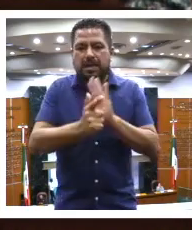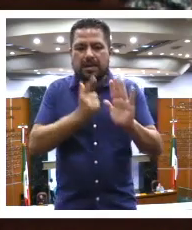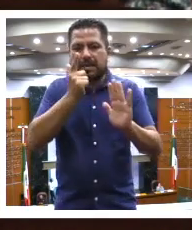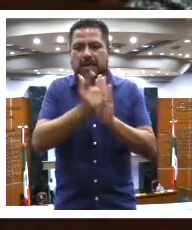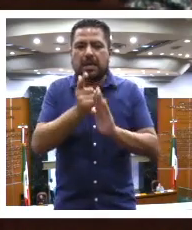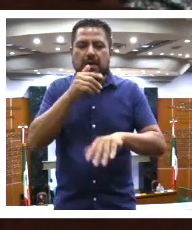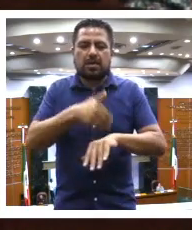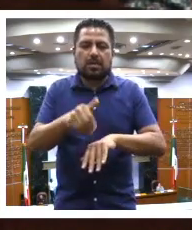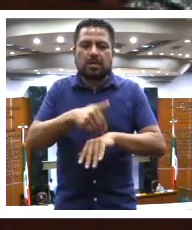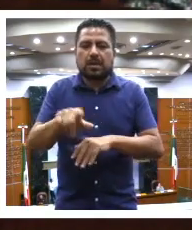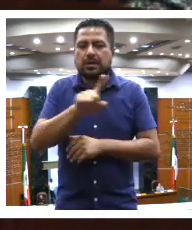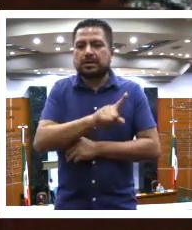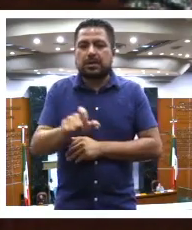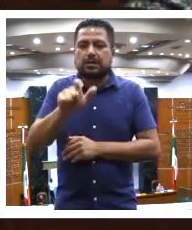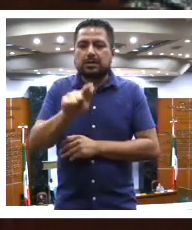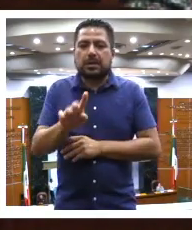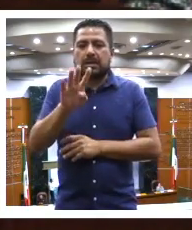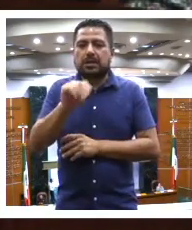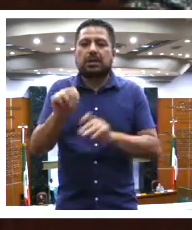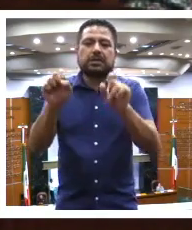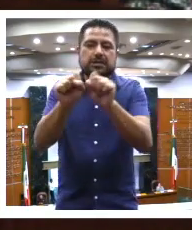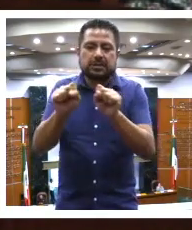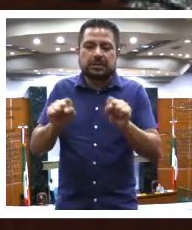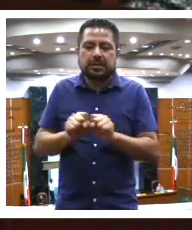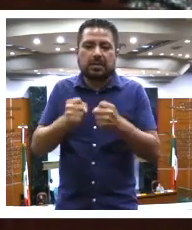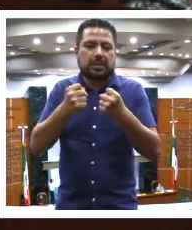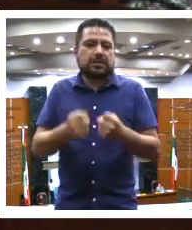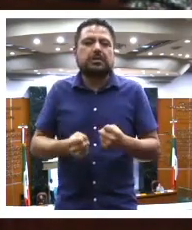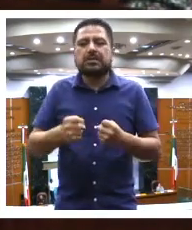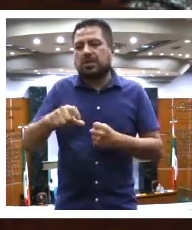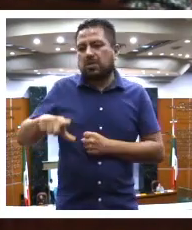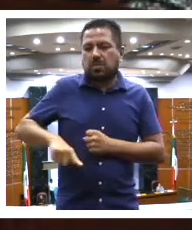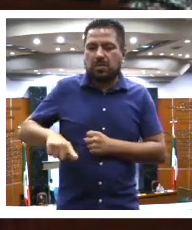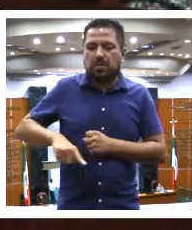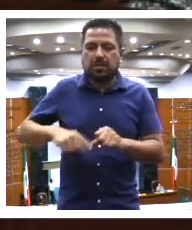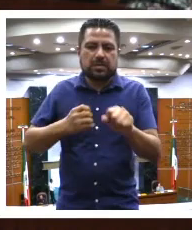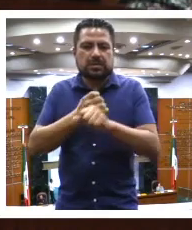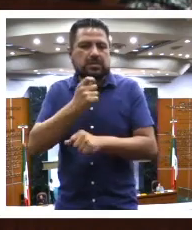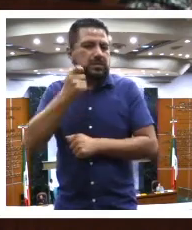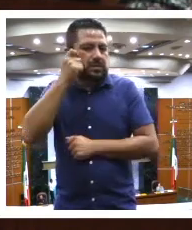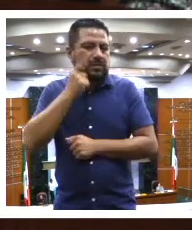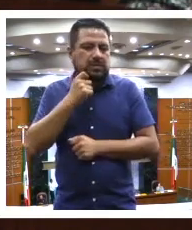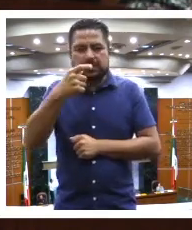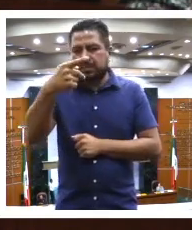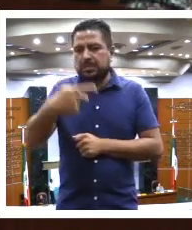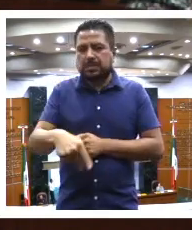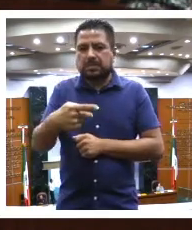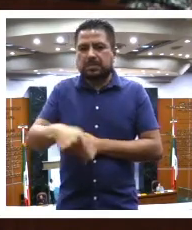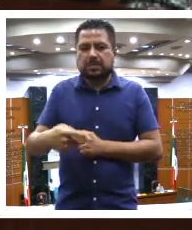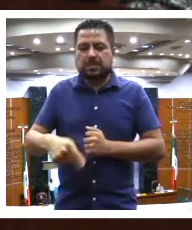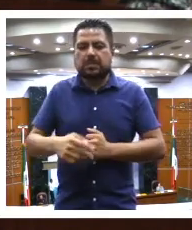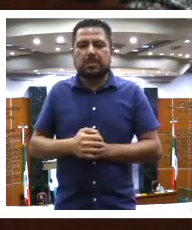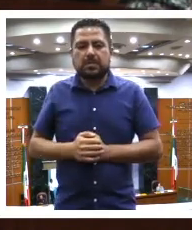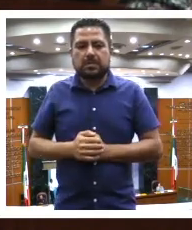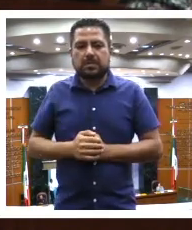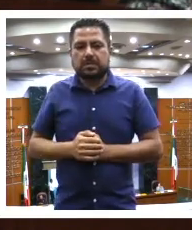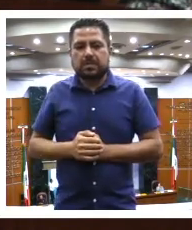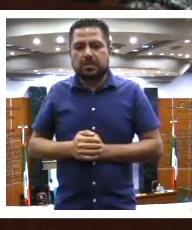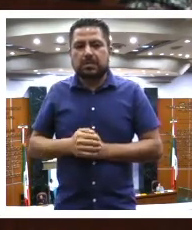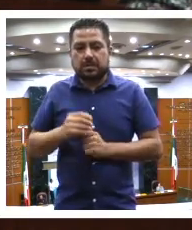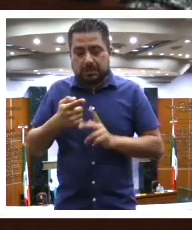la ley número 179 del sistema de Seguridad Pública del Estado libre y soberano de Guerrero